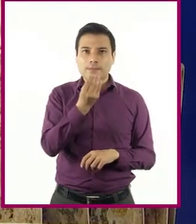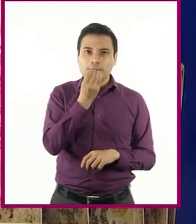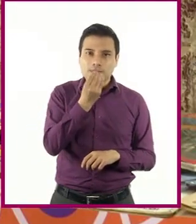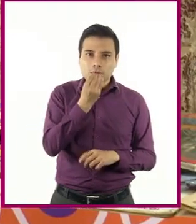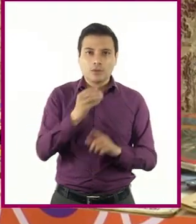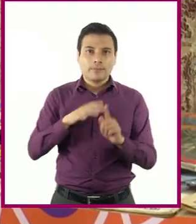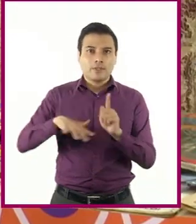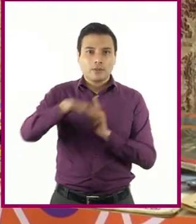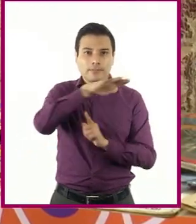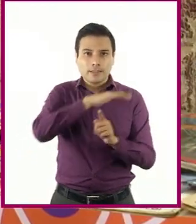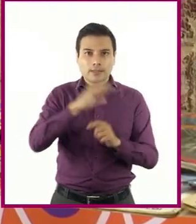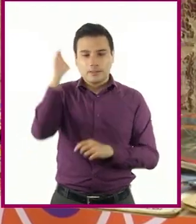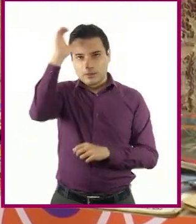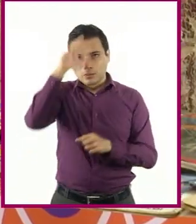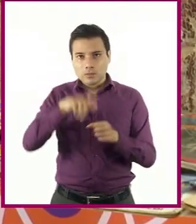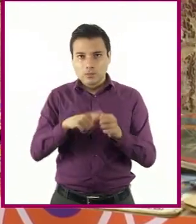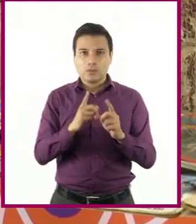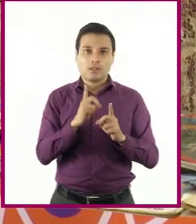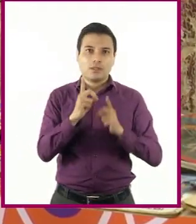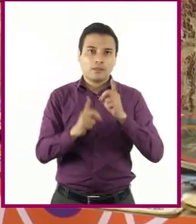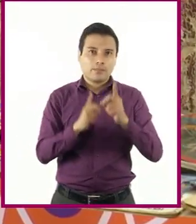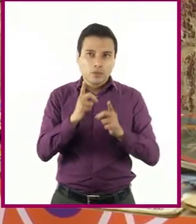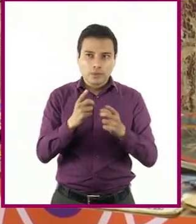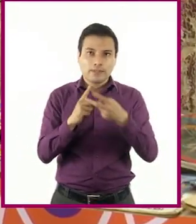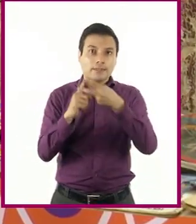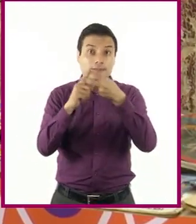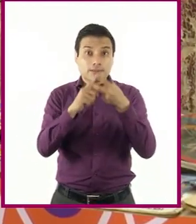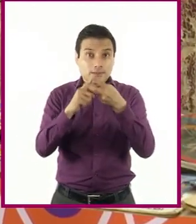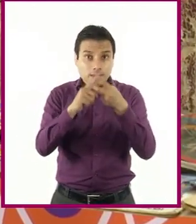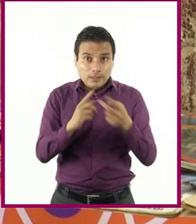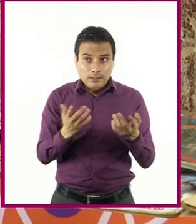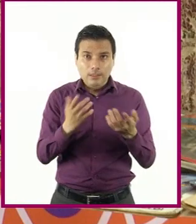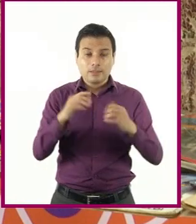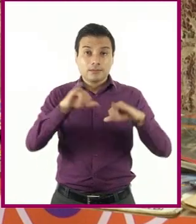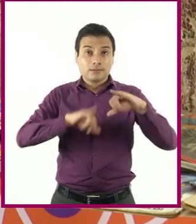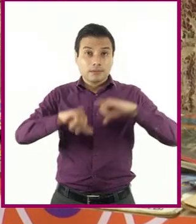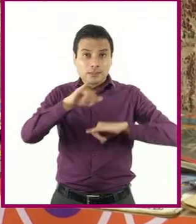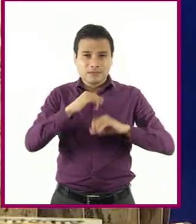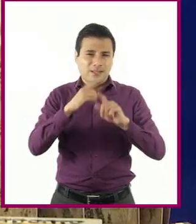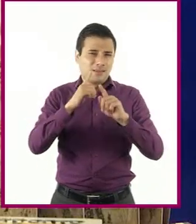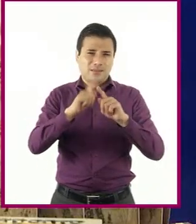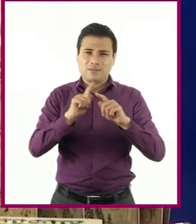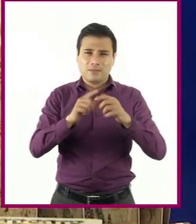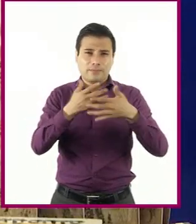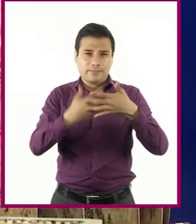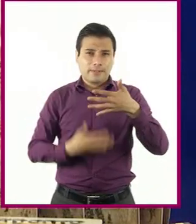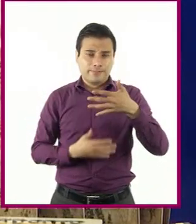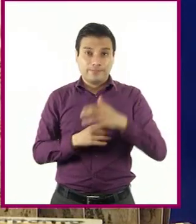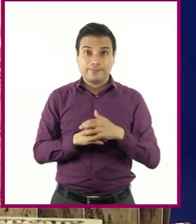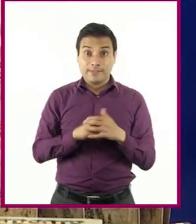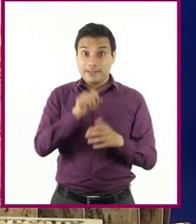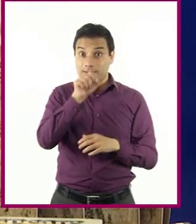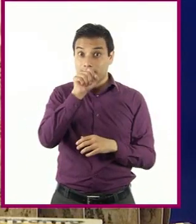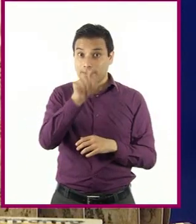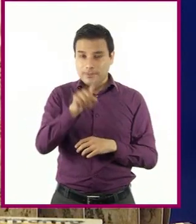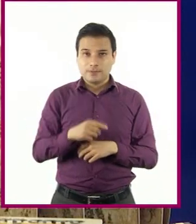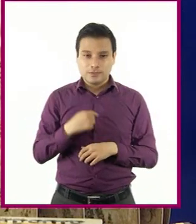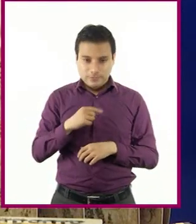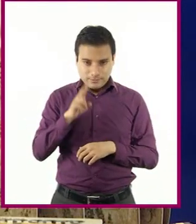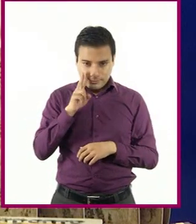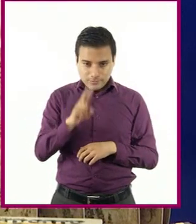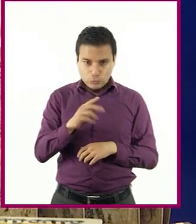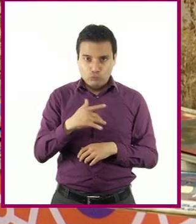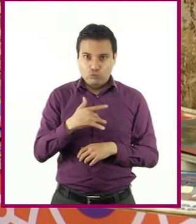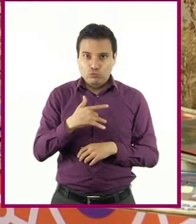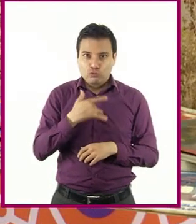ambiente, cultura, deporte, astronomía, ciencia, etc. Y nos llena de emociones con la